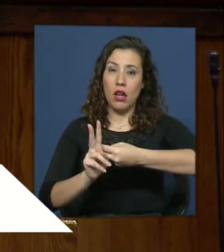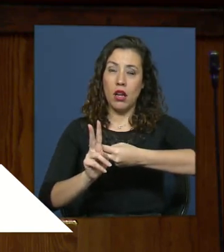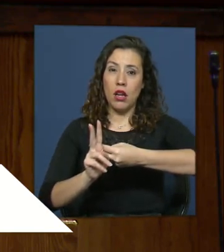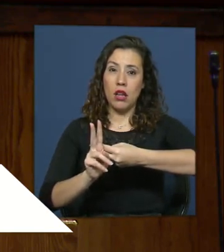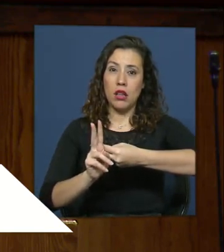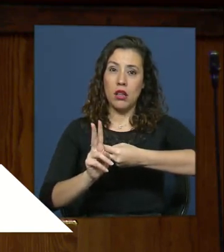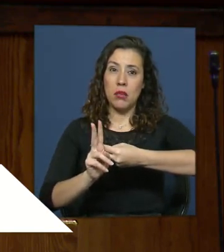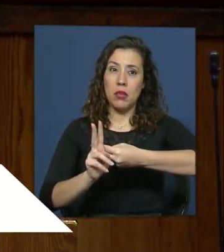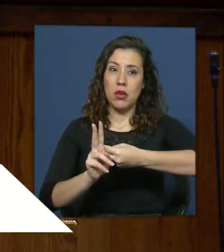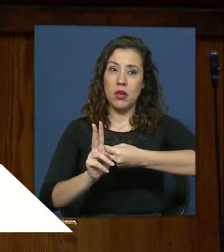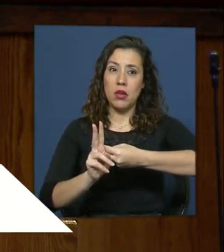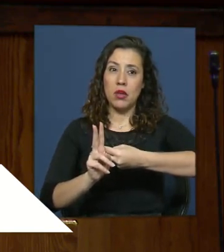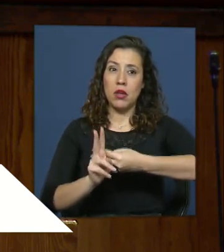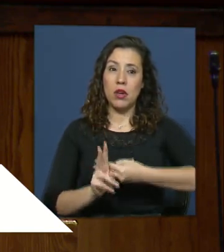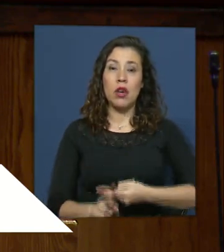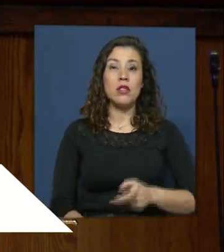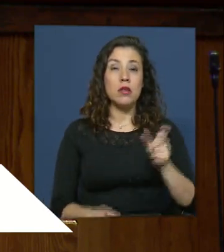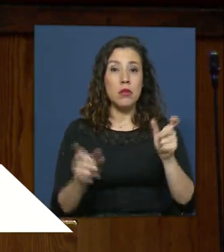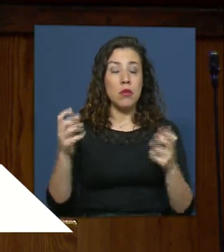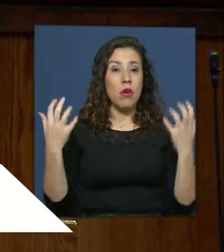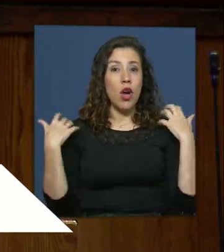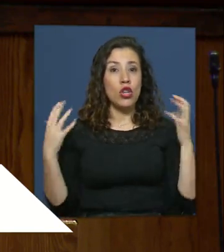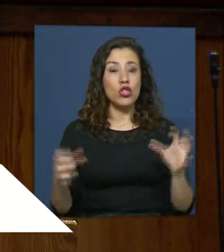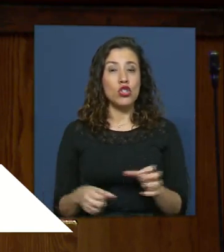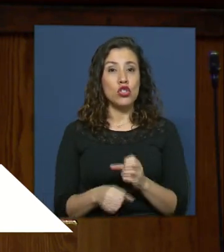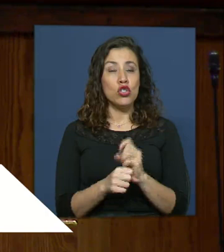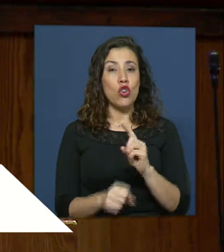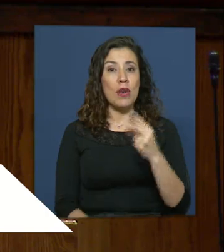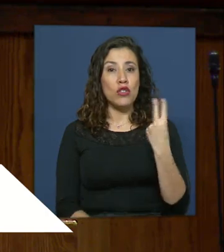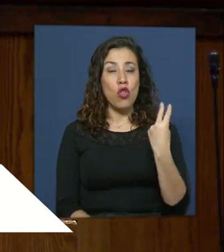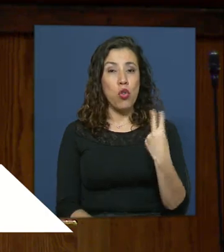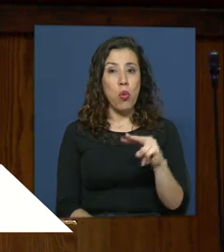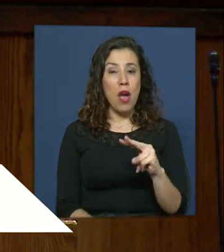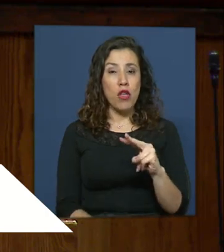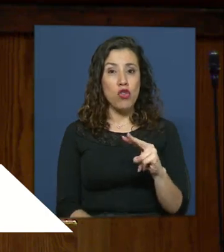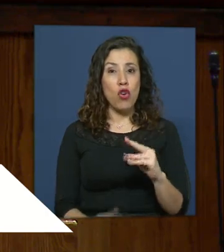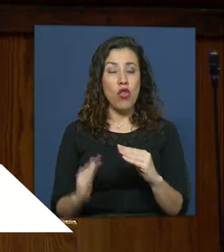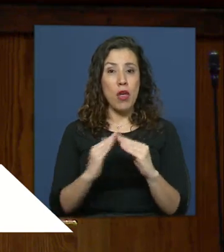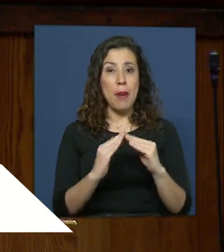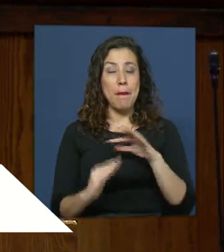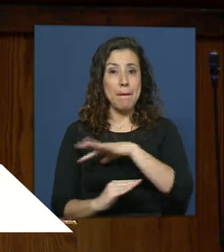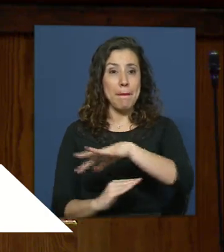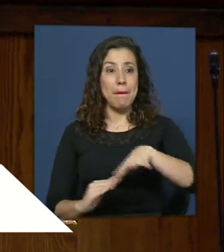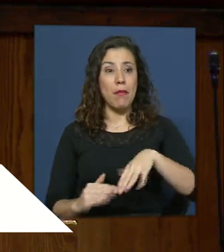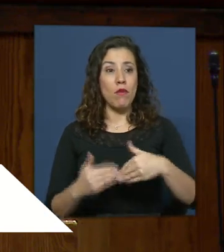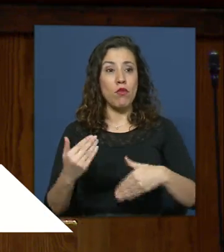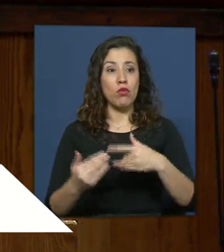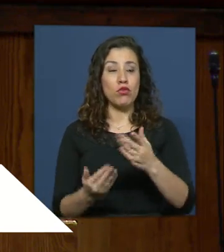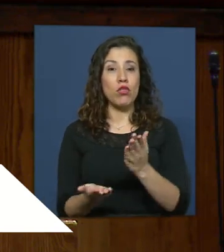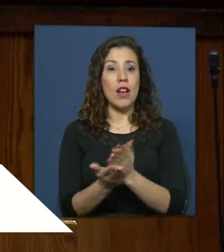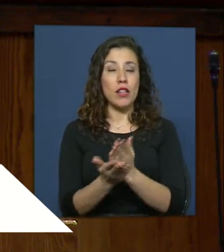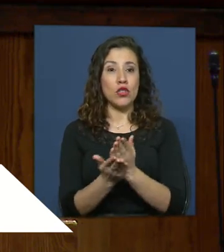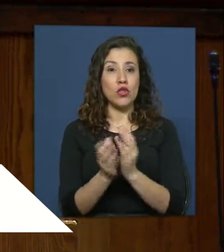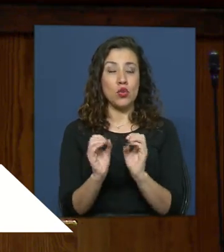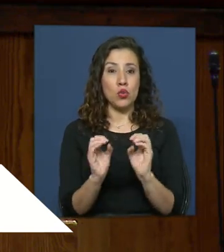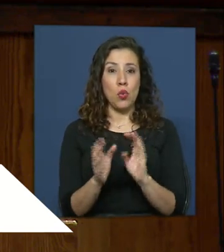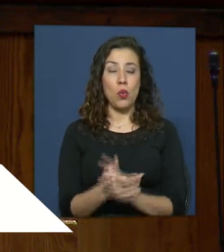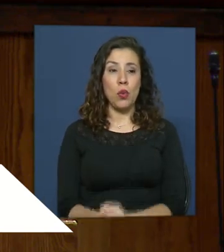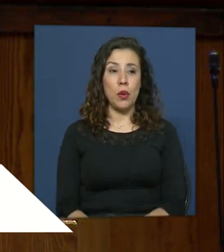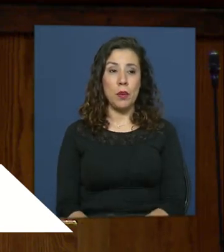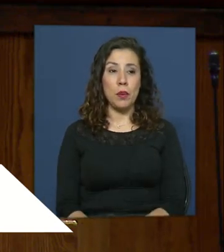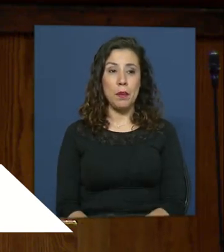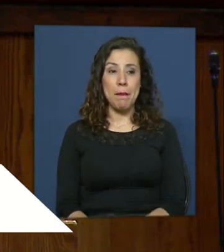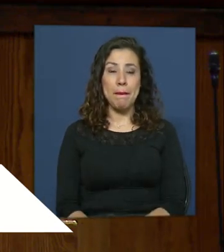arrendamiento, mientras los sostenedores no fueran dueños de los inmuebles donde funcionan sus establecimientos